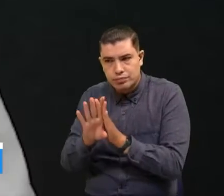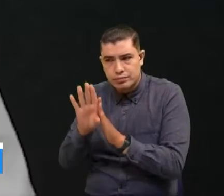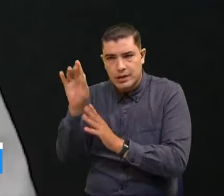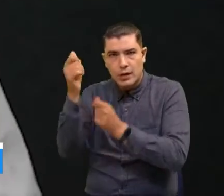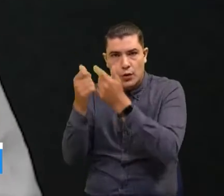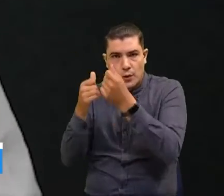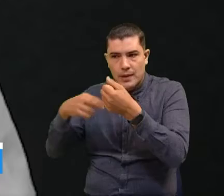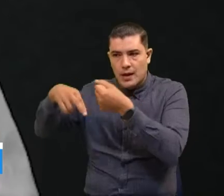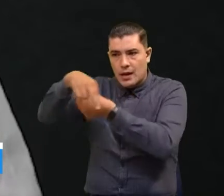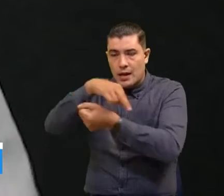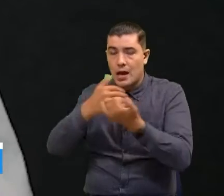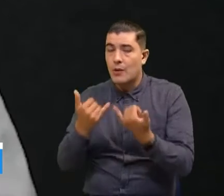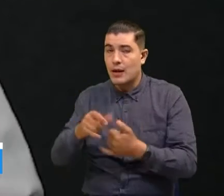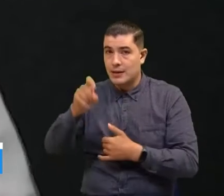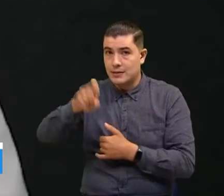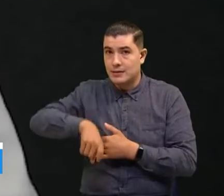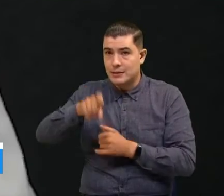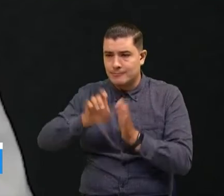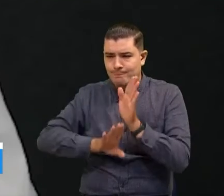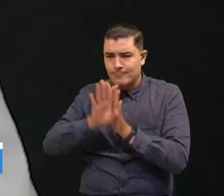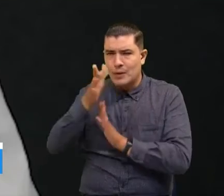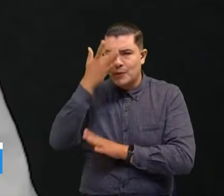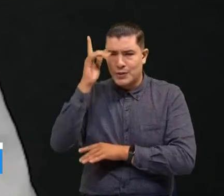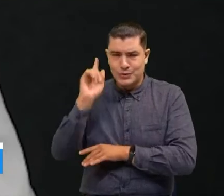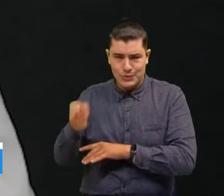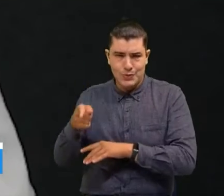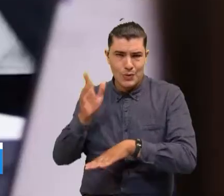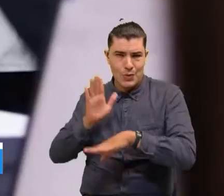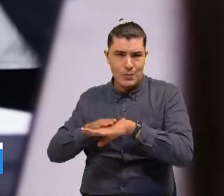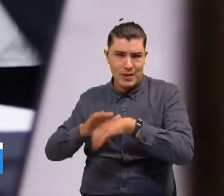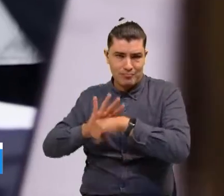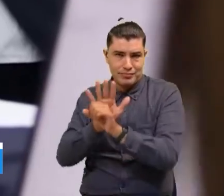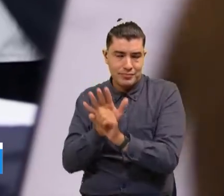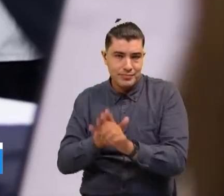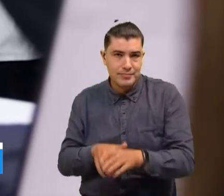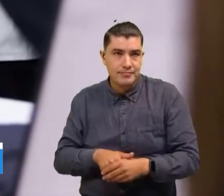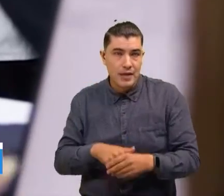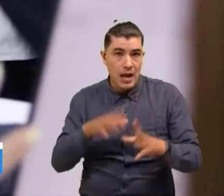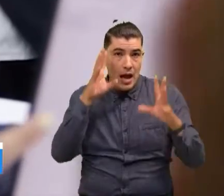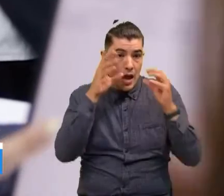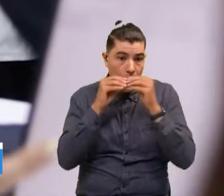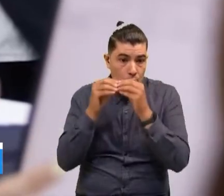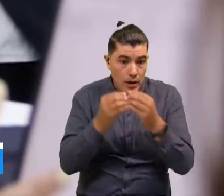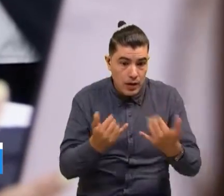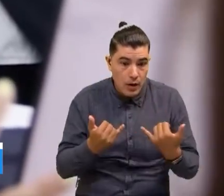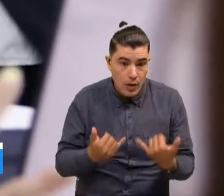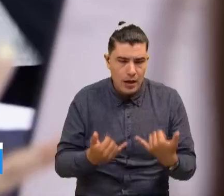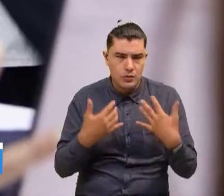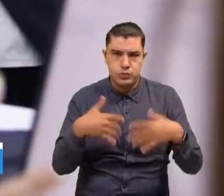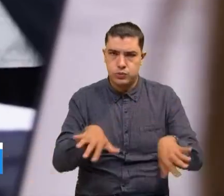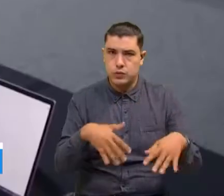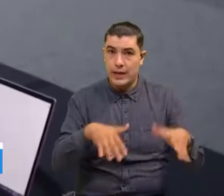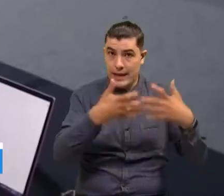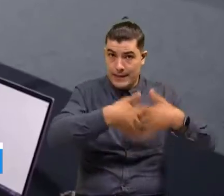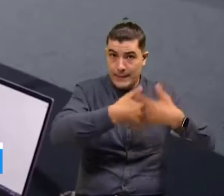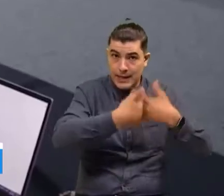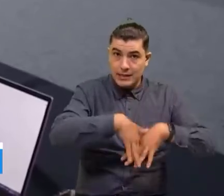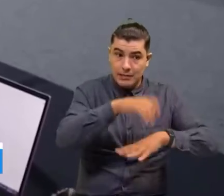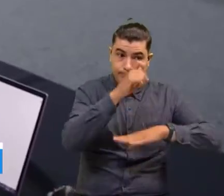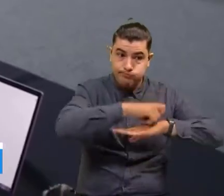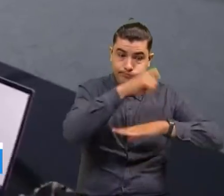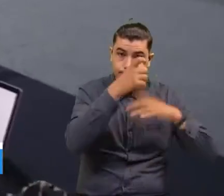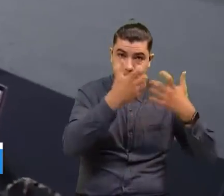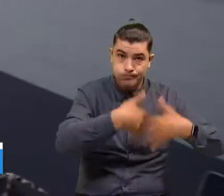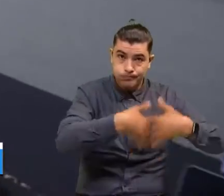la región que hoy tanto lo requiere por todos los efectos negativos del COVID. Este acuerdo permitirá que las empresas de la industria petrolera